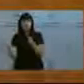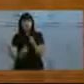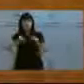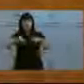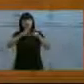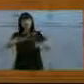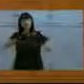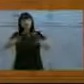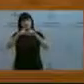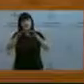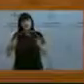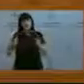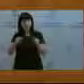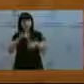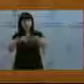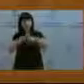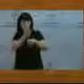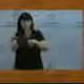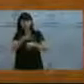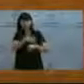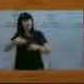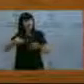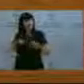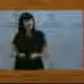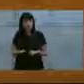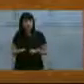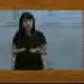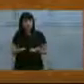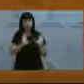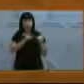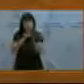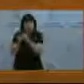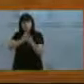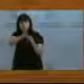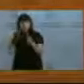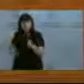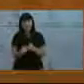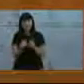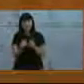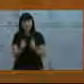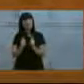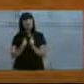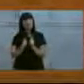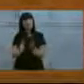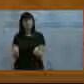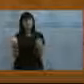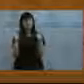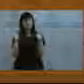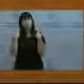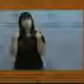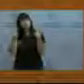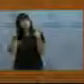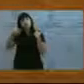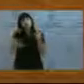asturianos han manifestado a través de su voto. Y esa pluralidad nos hace, si cabe, ser más responsables aún de las